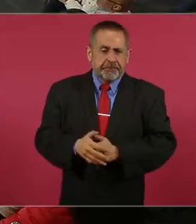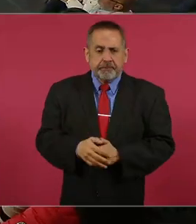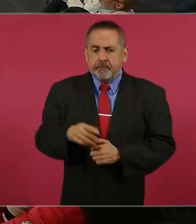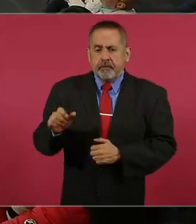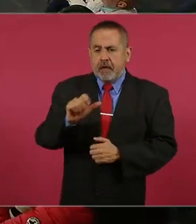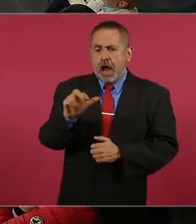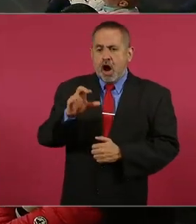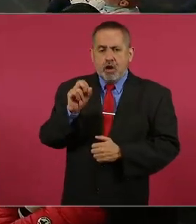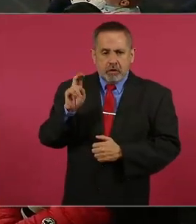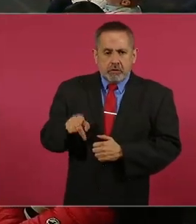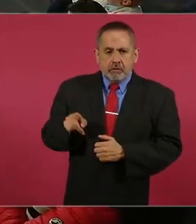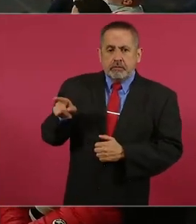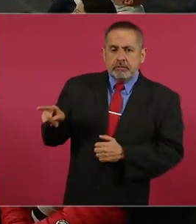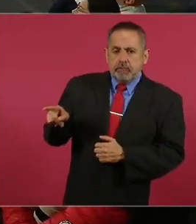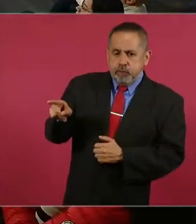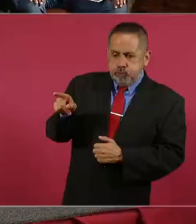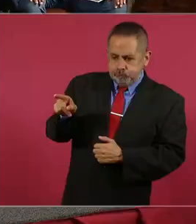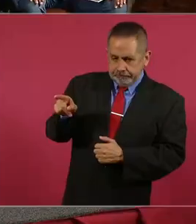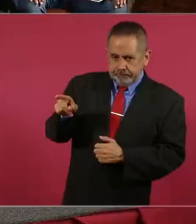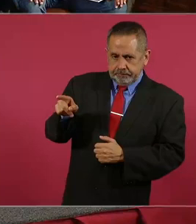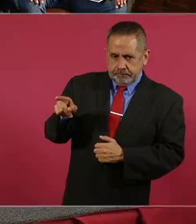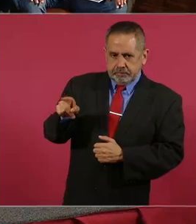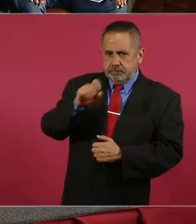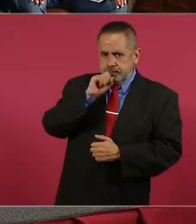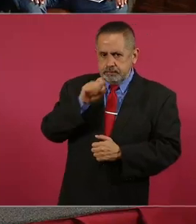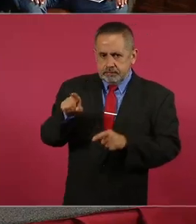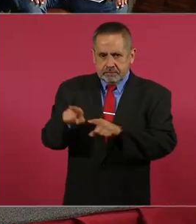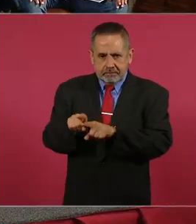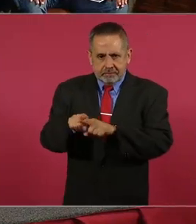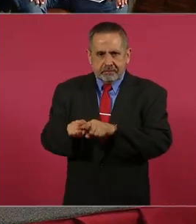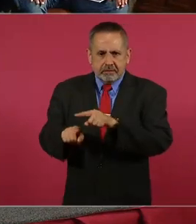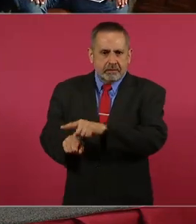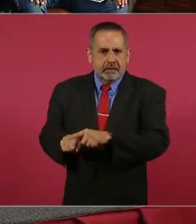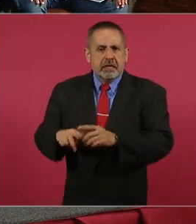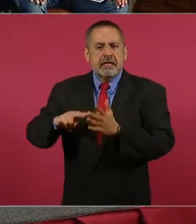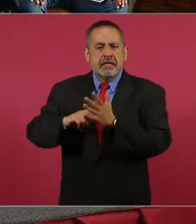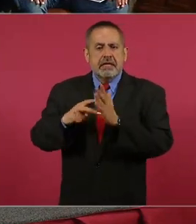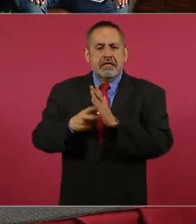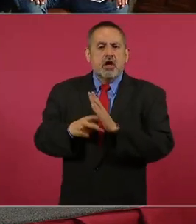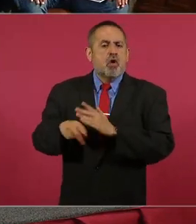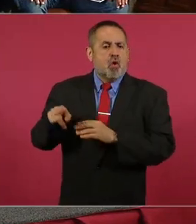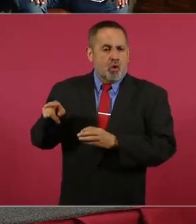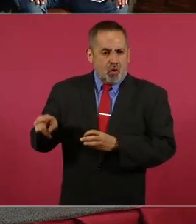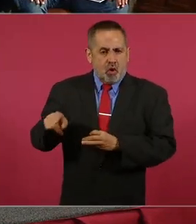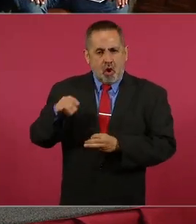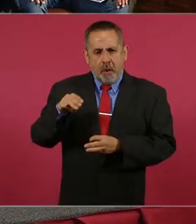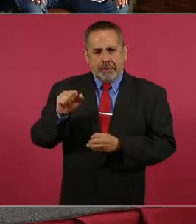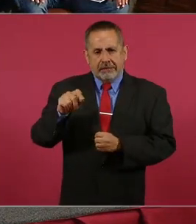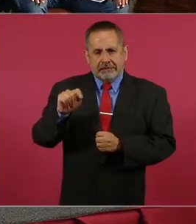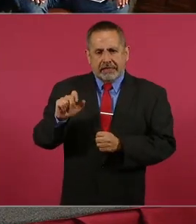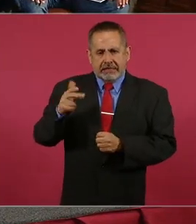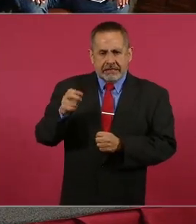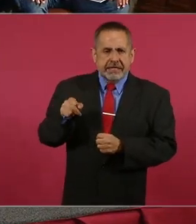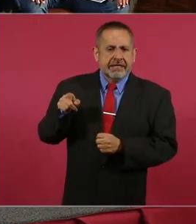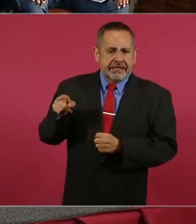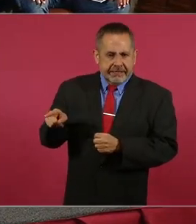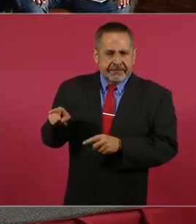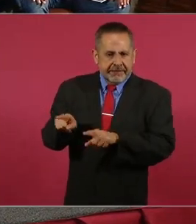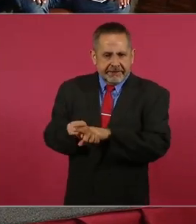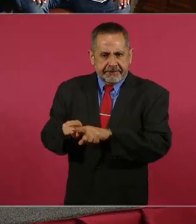Aarón Mastache, lo mismo, el ingeniero Mastache, que